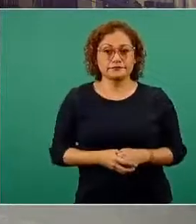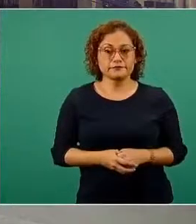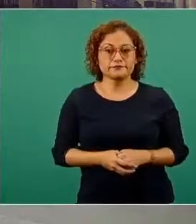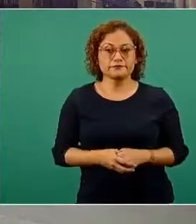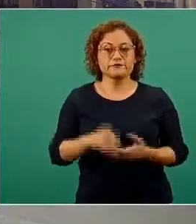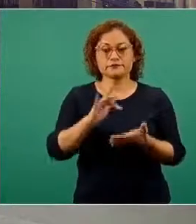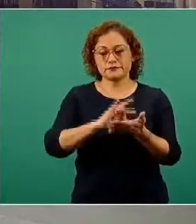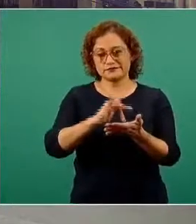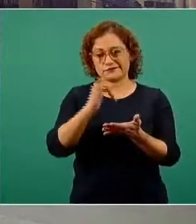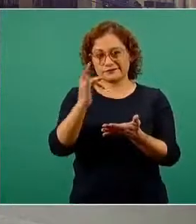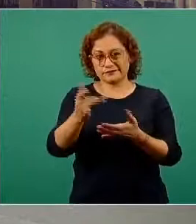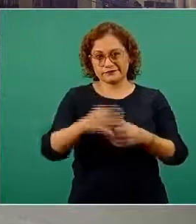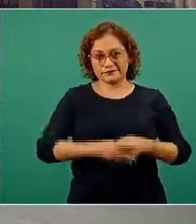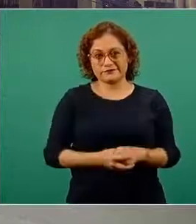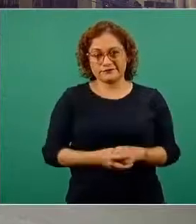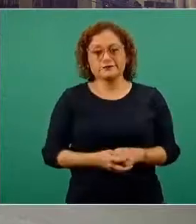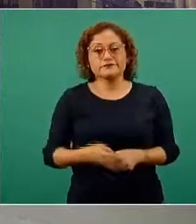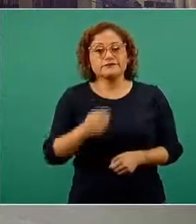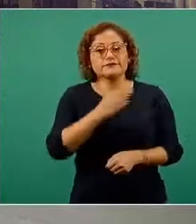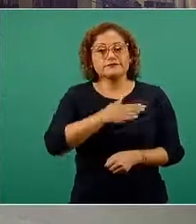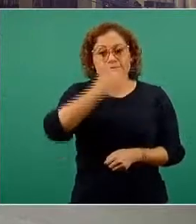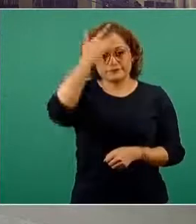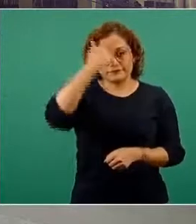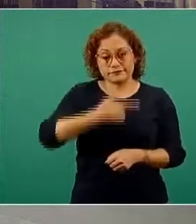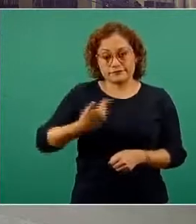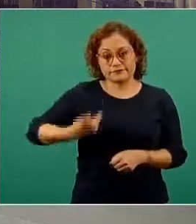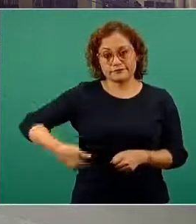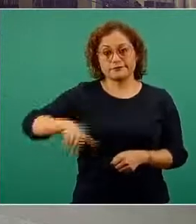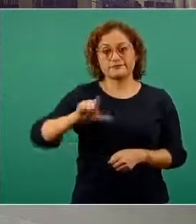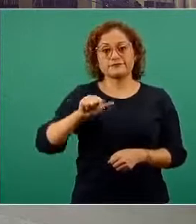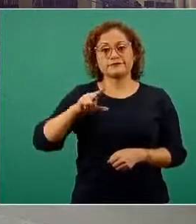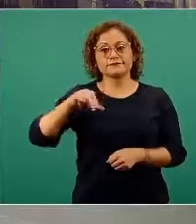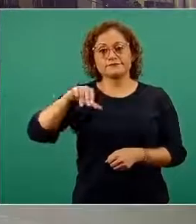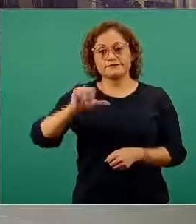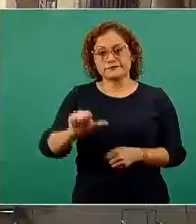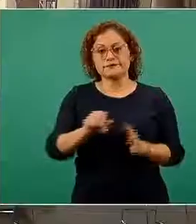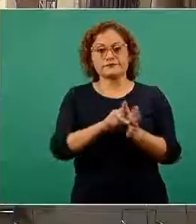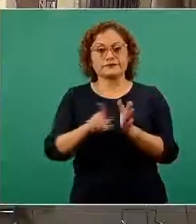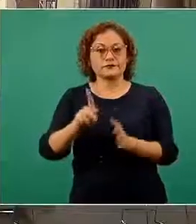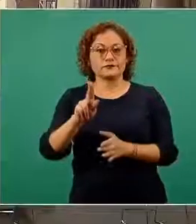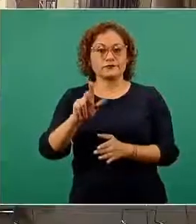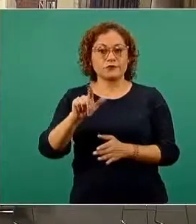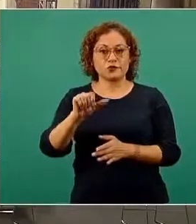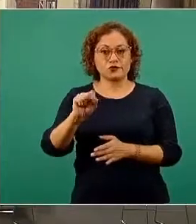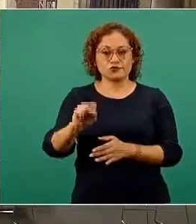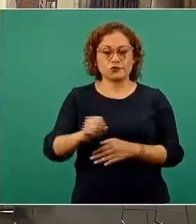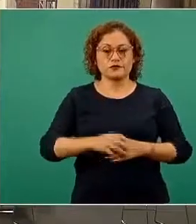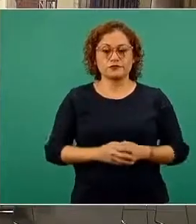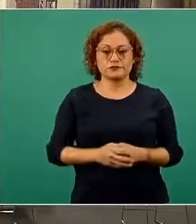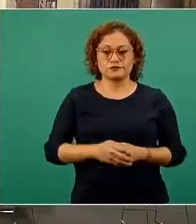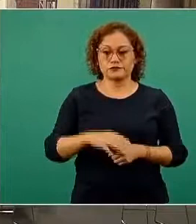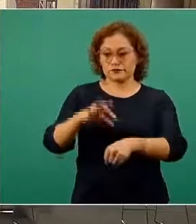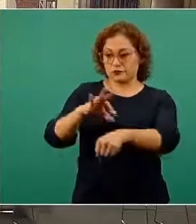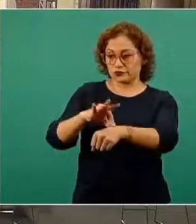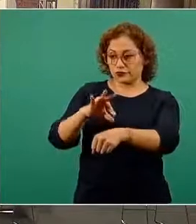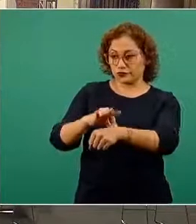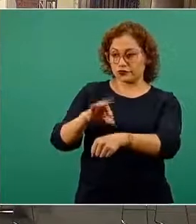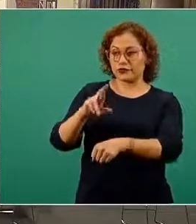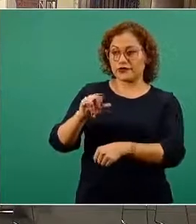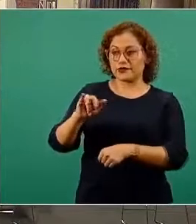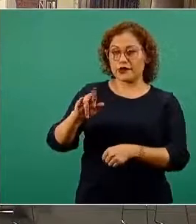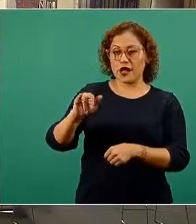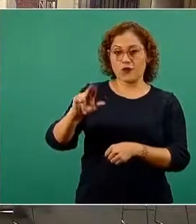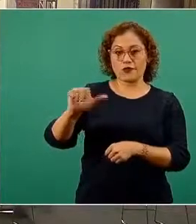Gracias. Buenas noches. Liliana Noble, de Pulso Saludable. Doctor López Ridaura, quisiera saber